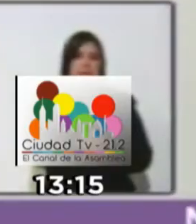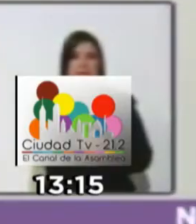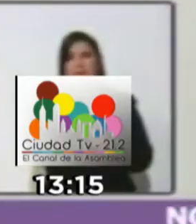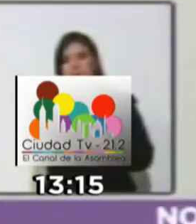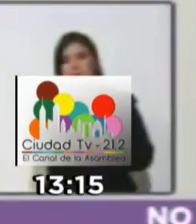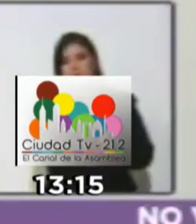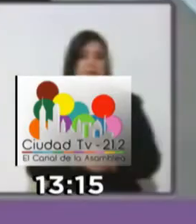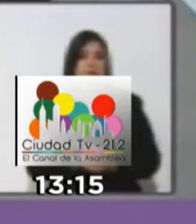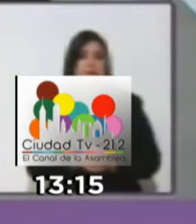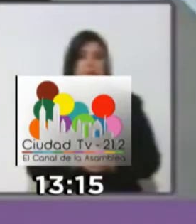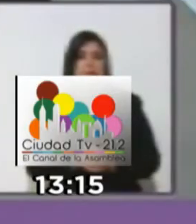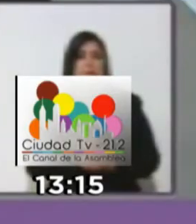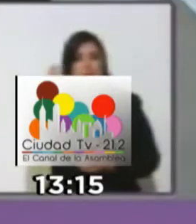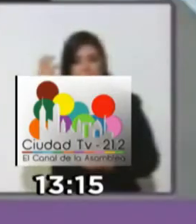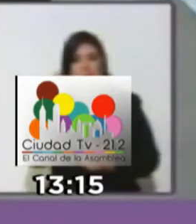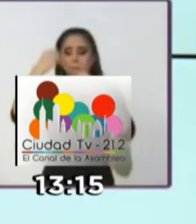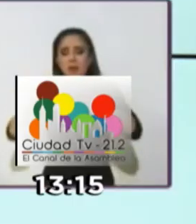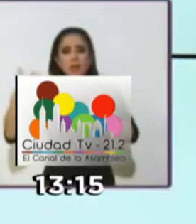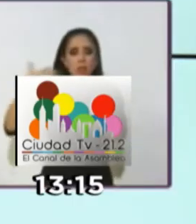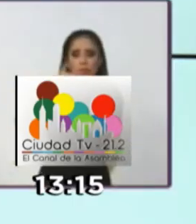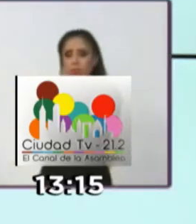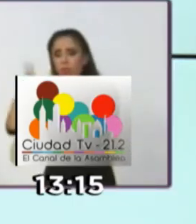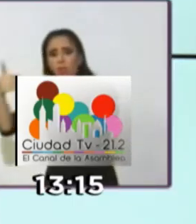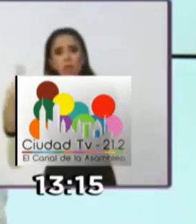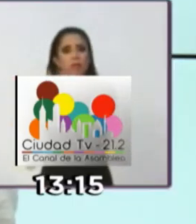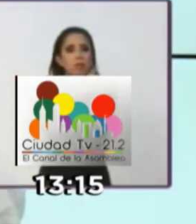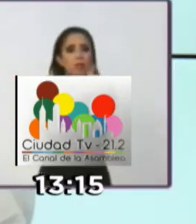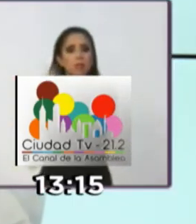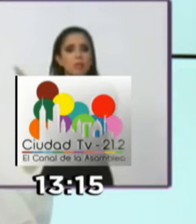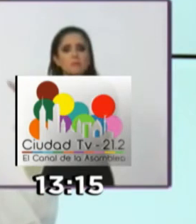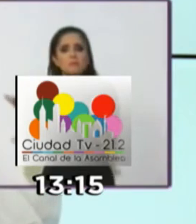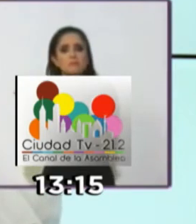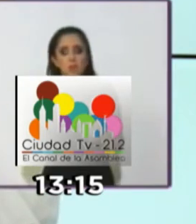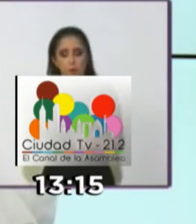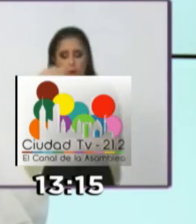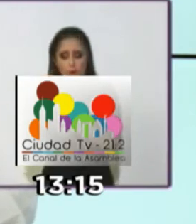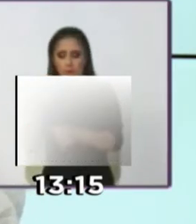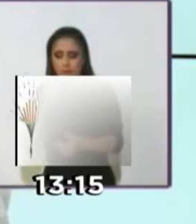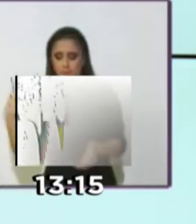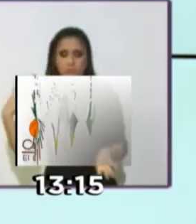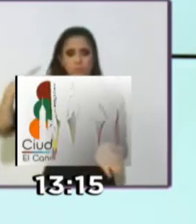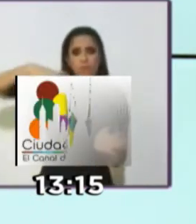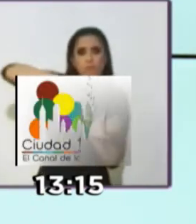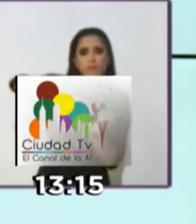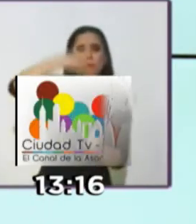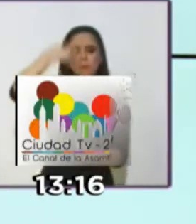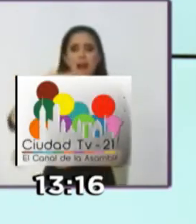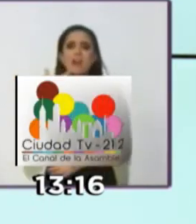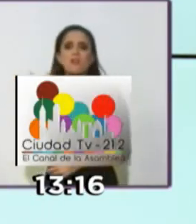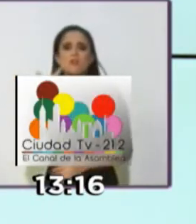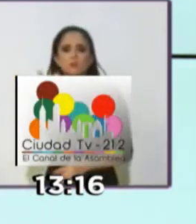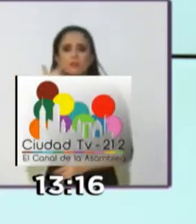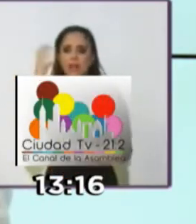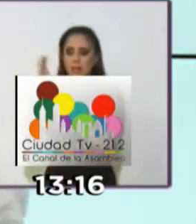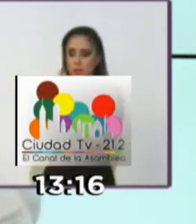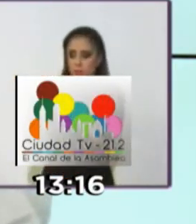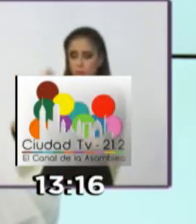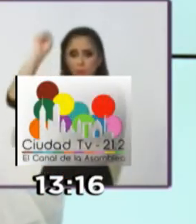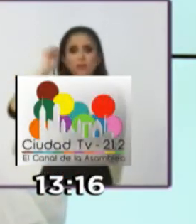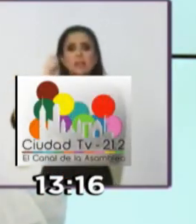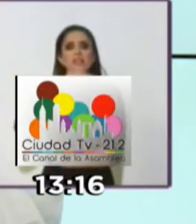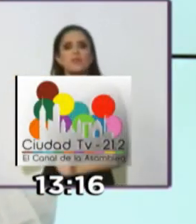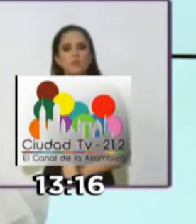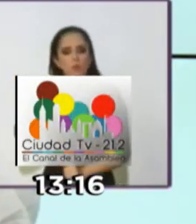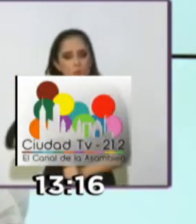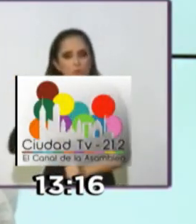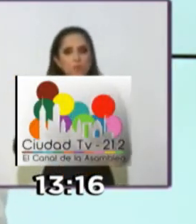su candidatura como la mejor opción. Estoy en esta justa porque luchamos para tener una constitución propia y democrática, y